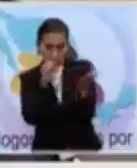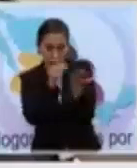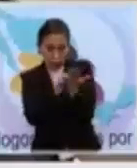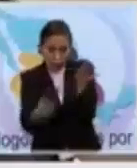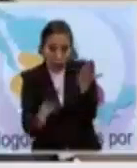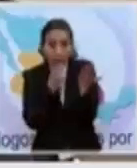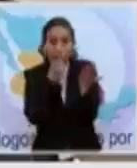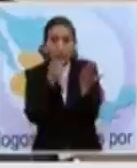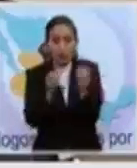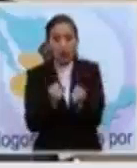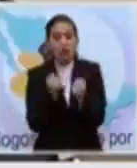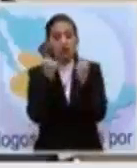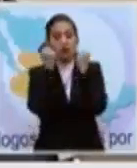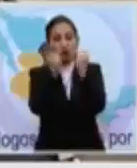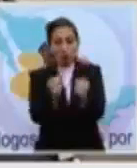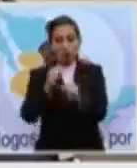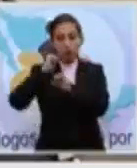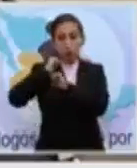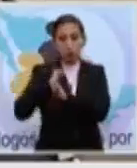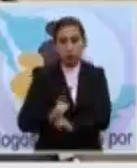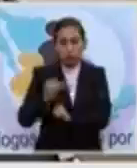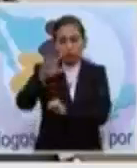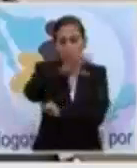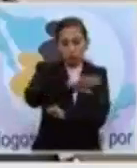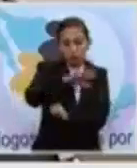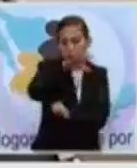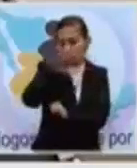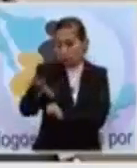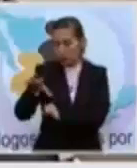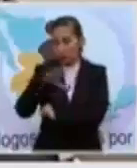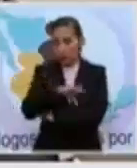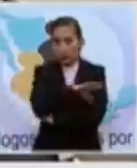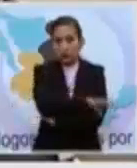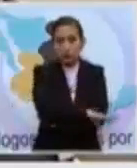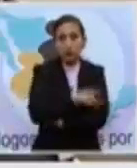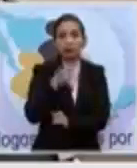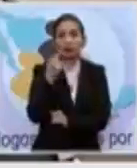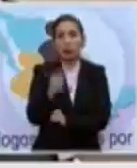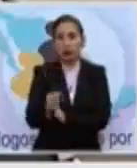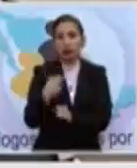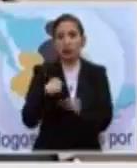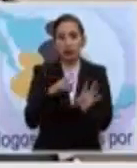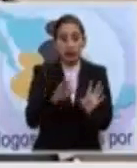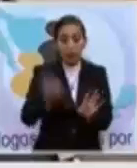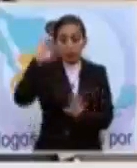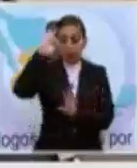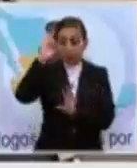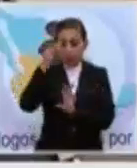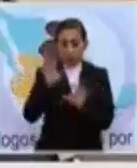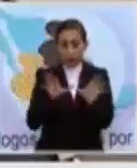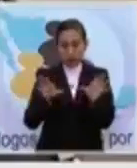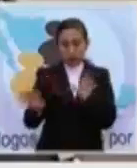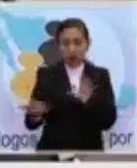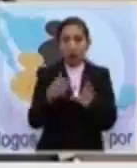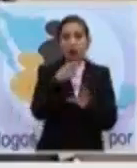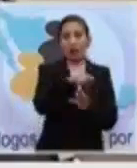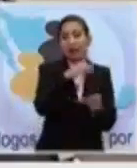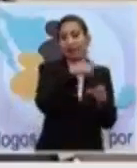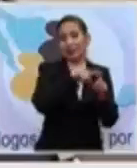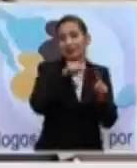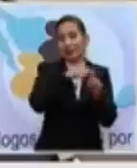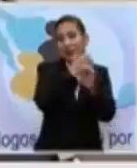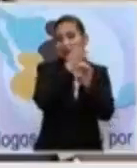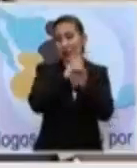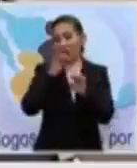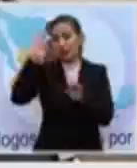es fortalecer la rectoría sectorial y que se redefinan las competencias de la federación entre las entidades federativas